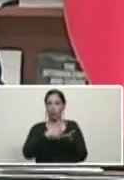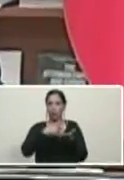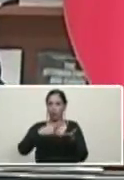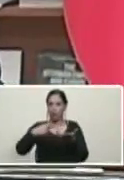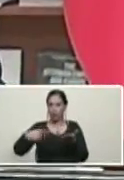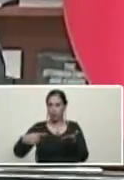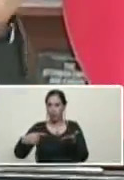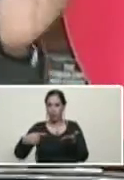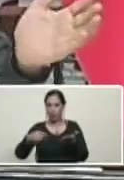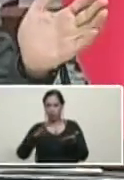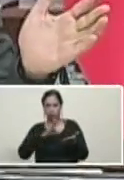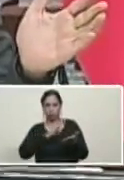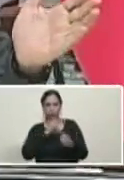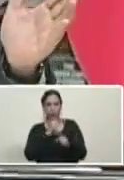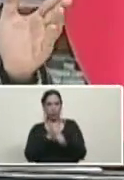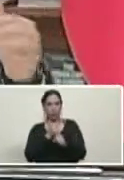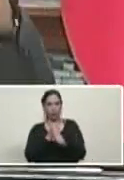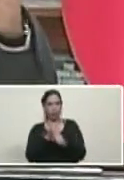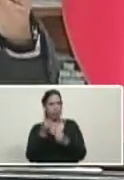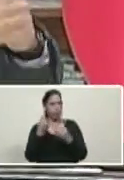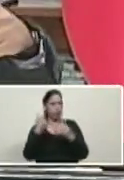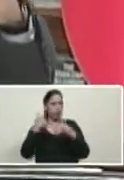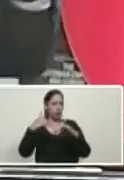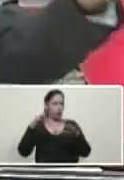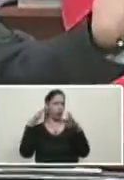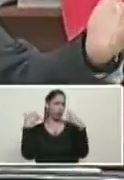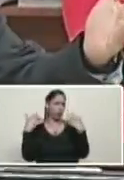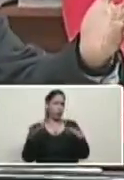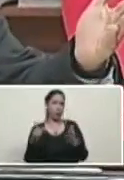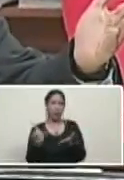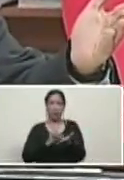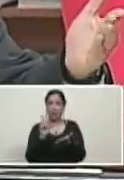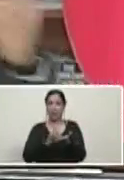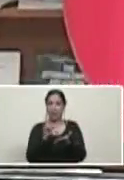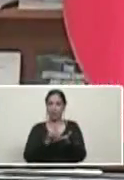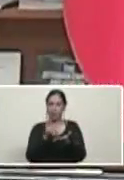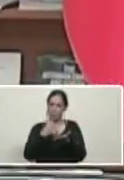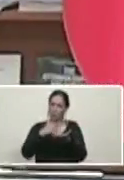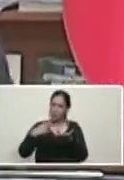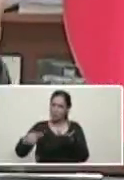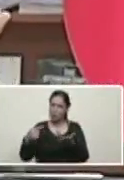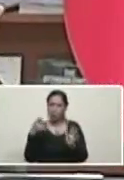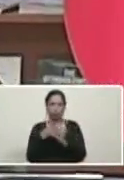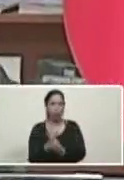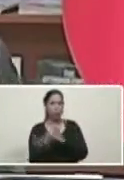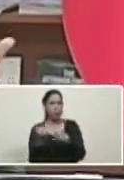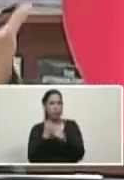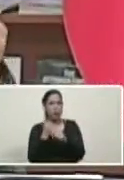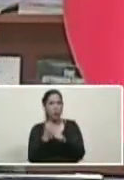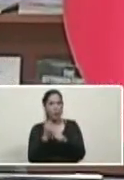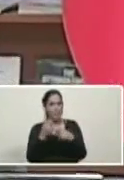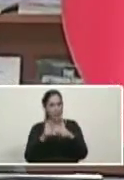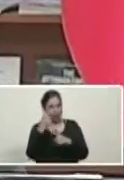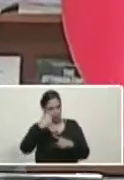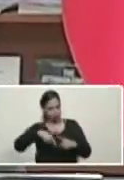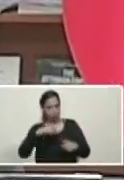obrero. Teníamos muchos libros de gente que ha escrito sobre los obreros, pero no teníamos a un obrero que publicáramos como autor. Y aquí